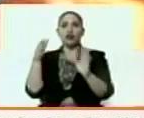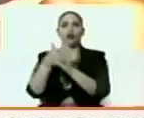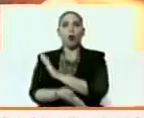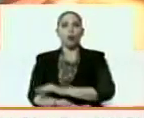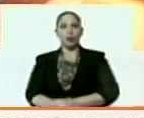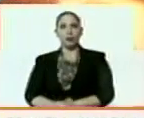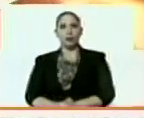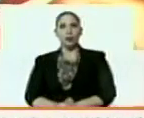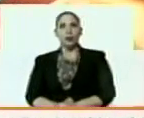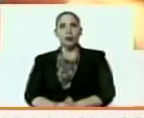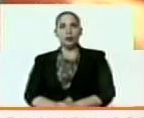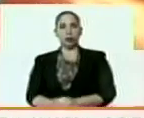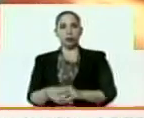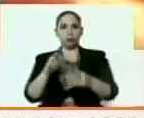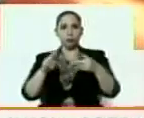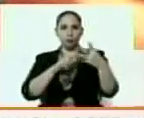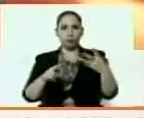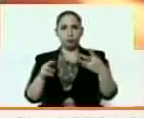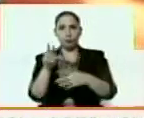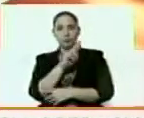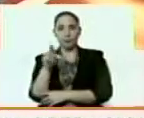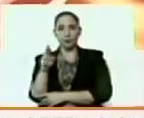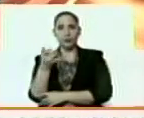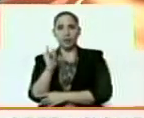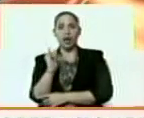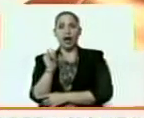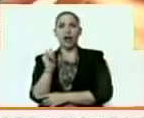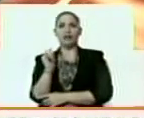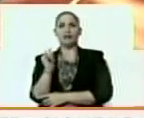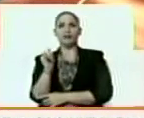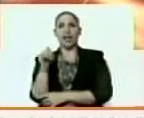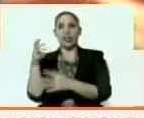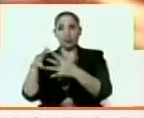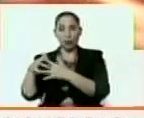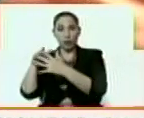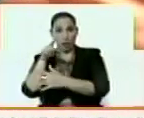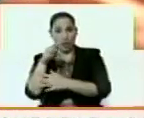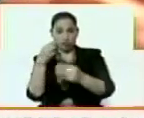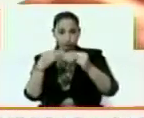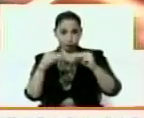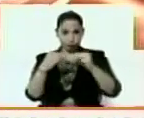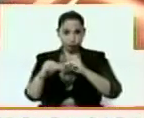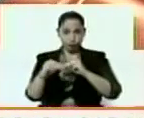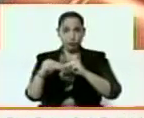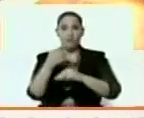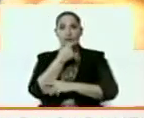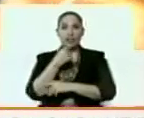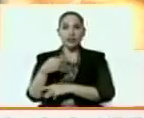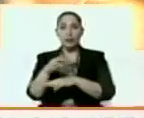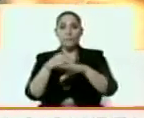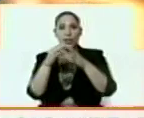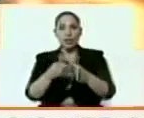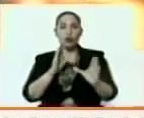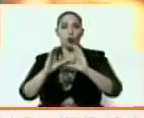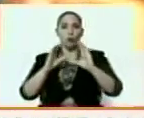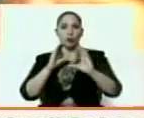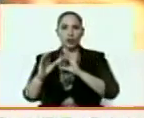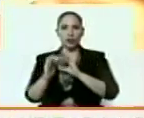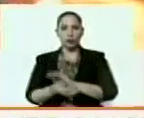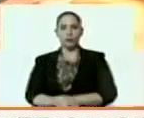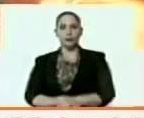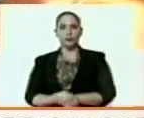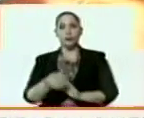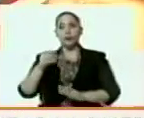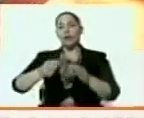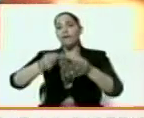a los activos de la República que están representados en Estados Unidos? Ese es un chat que facilitó el ministro de Comunicación a través de autorización de la Fiscalía